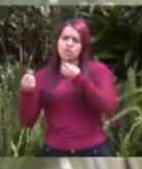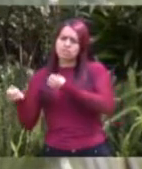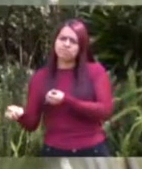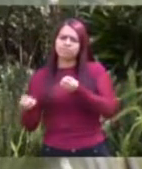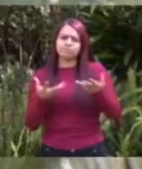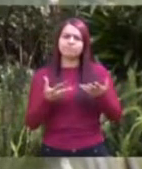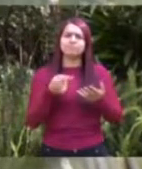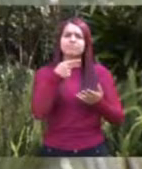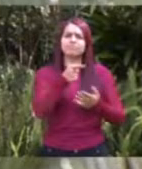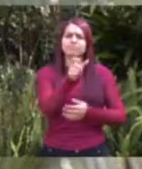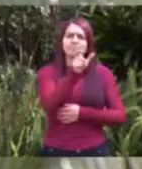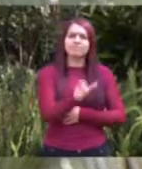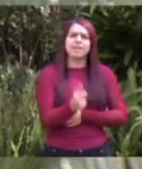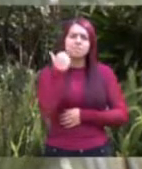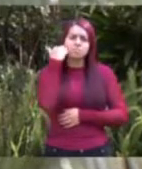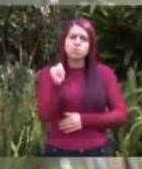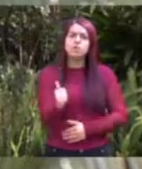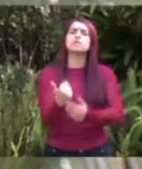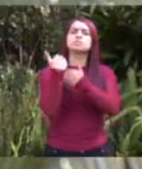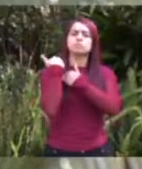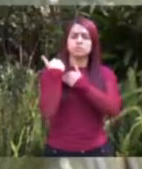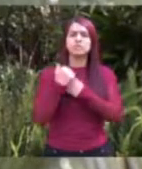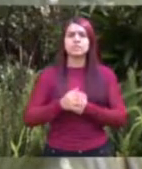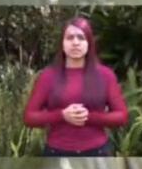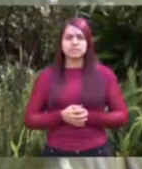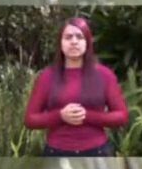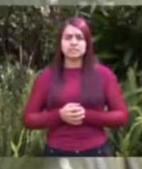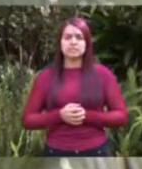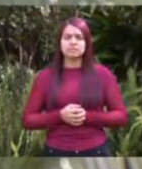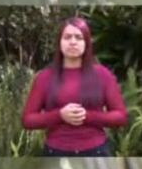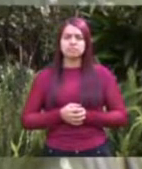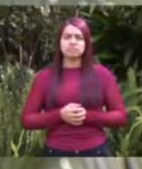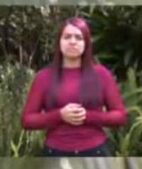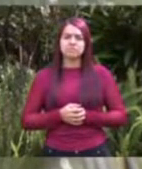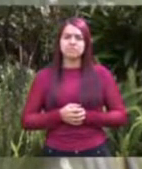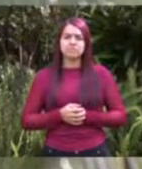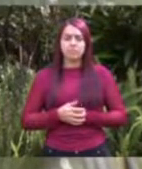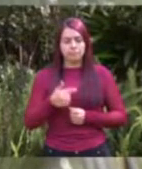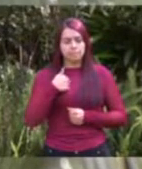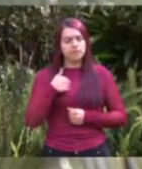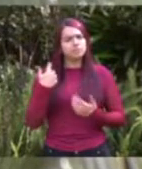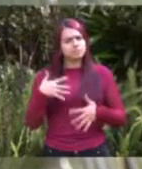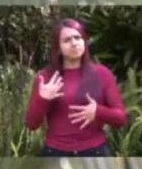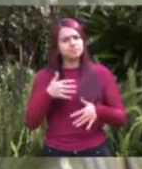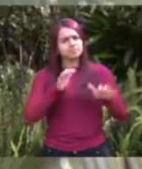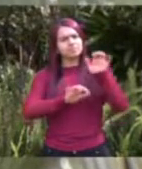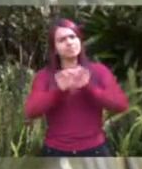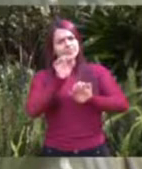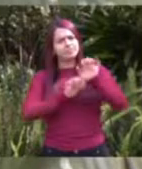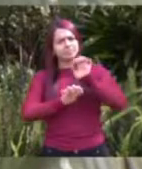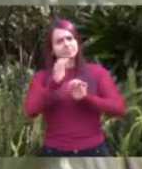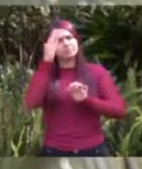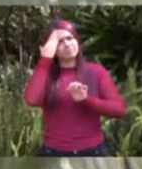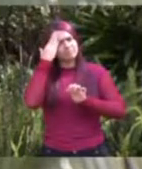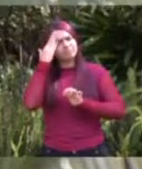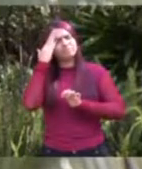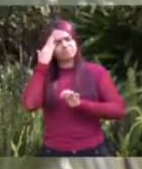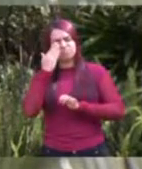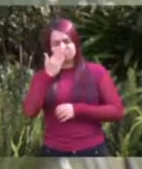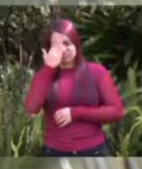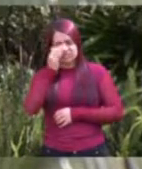responsabilidad a una mujer. He sido un gran defensor y admirador de la tenacidad, de